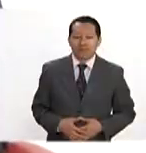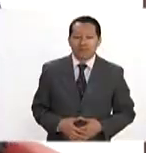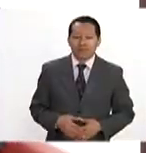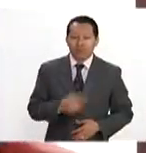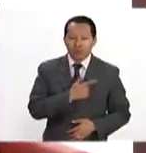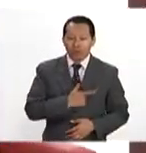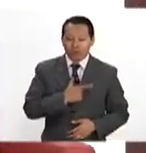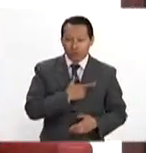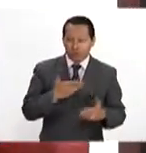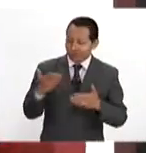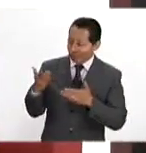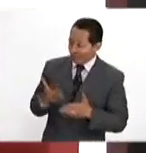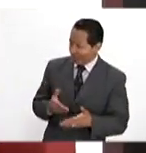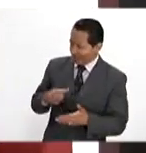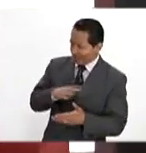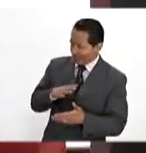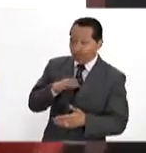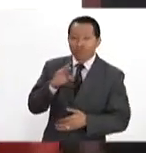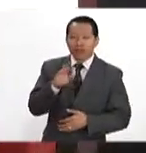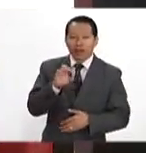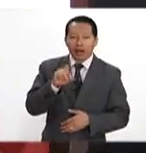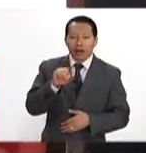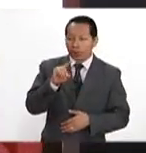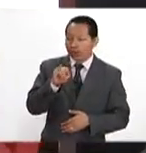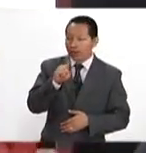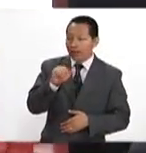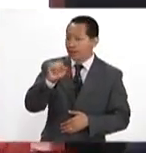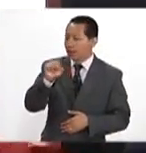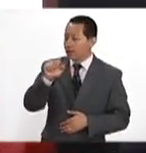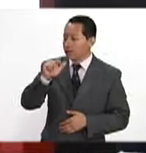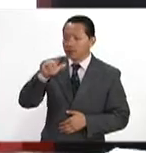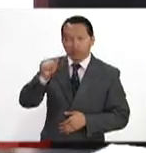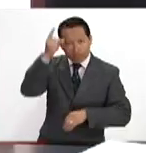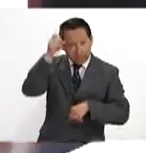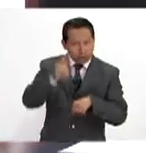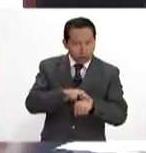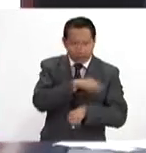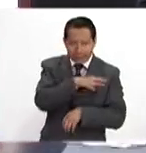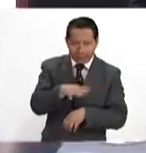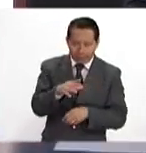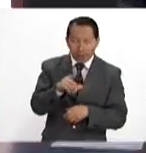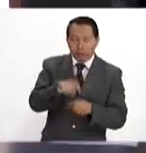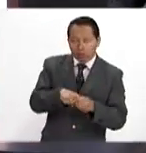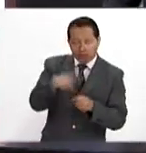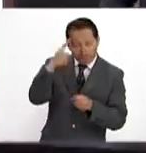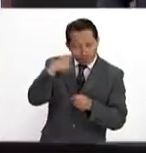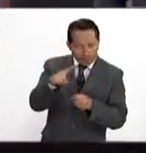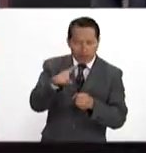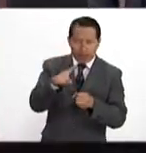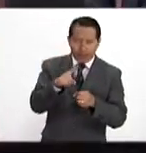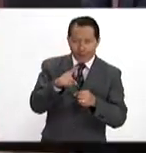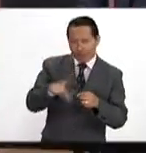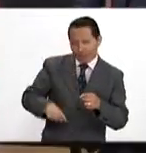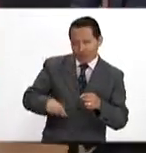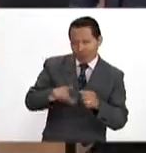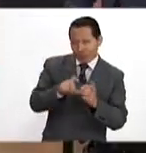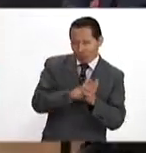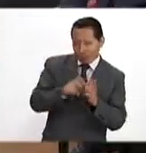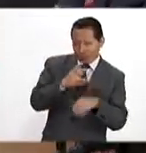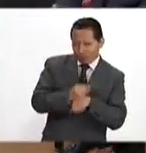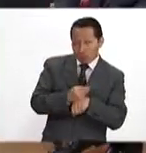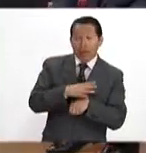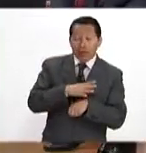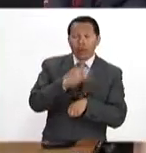Es un gusto que esté con nosotros aquí en el estudio Fernando Díaz Sánchez, él es director general adjunto para la Reforma del Estado, con quien vamos a hablar del